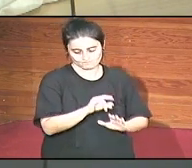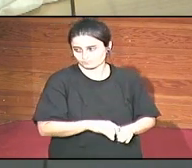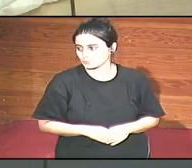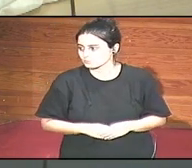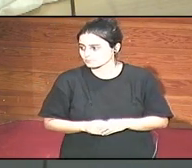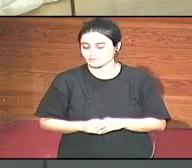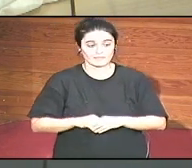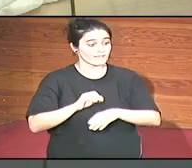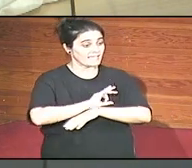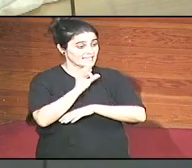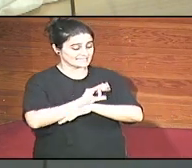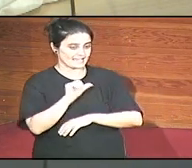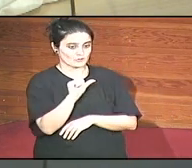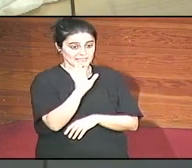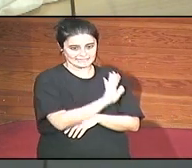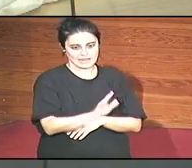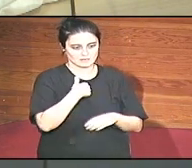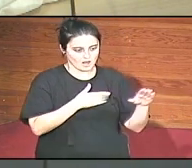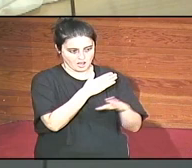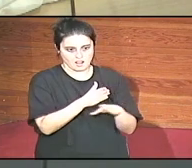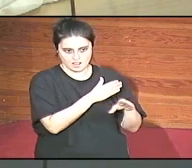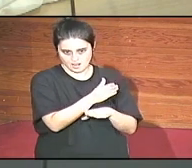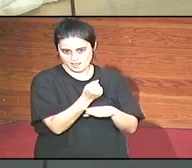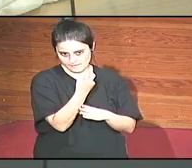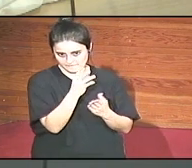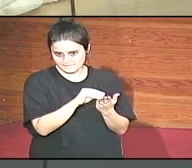si estaba estado varias veces